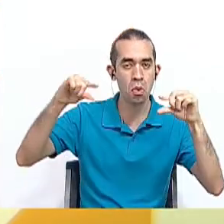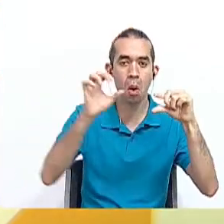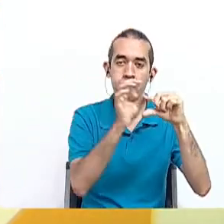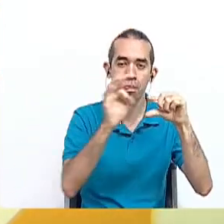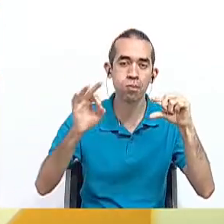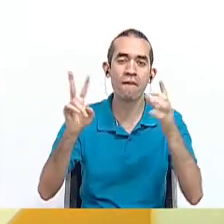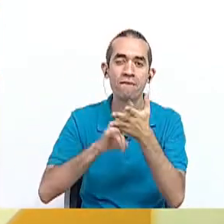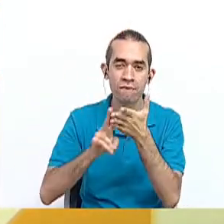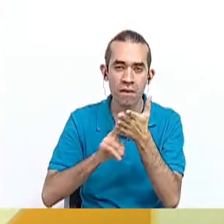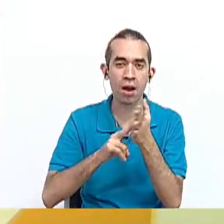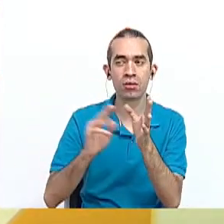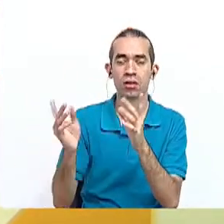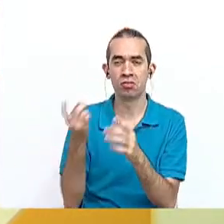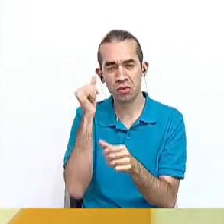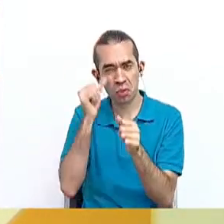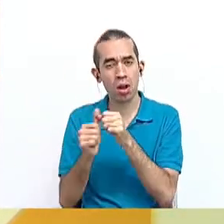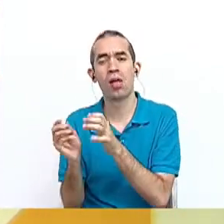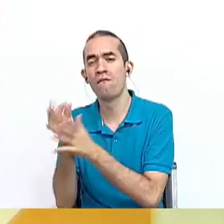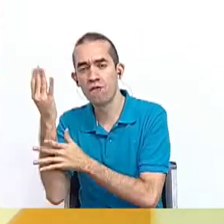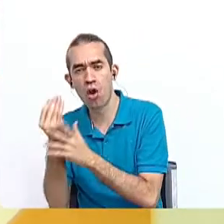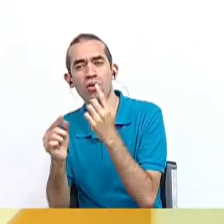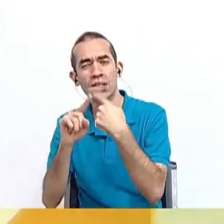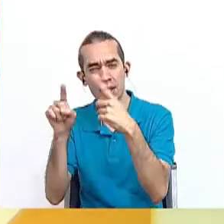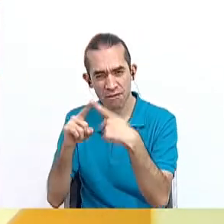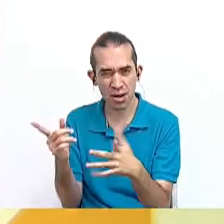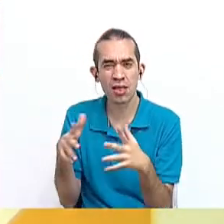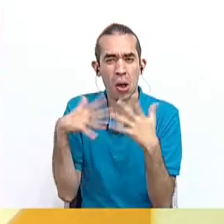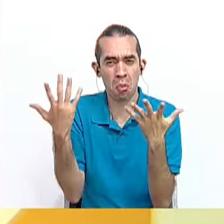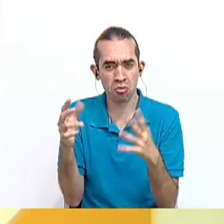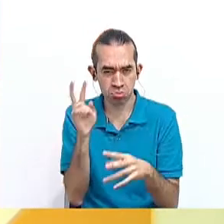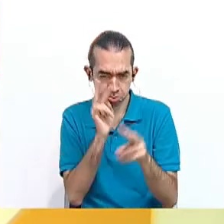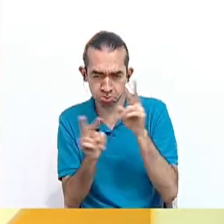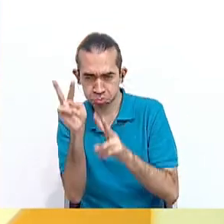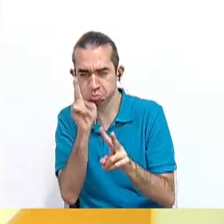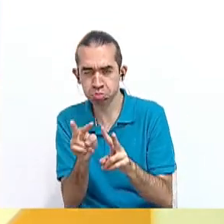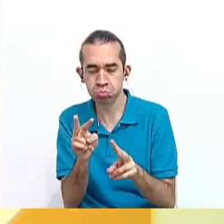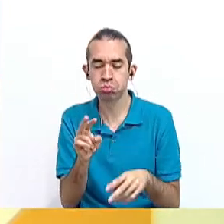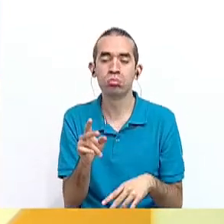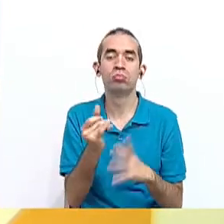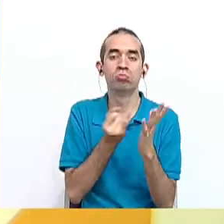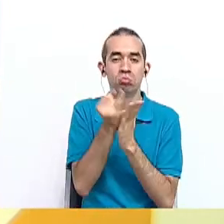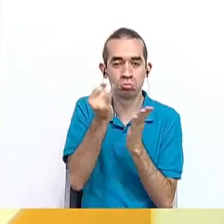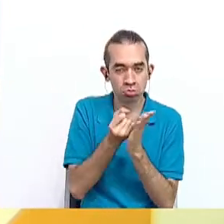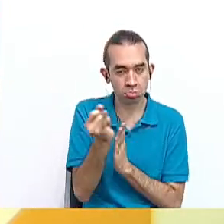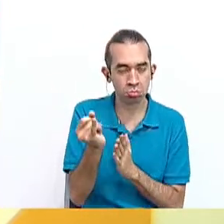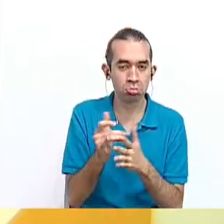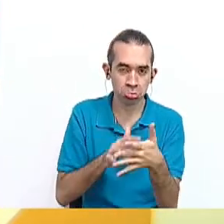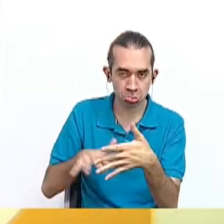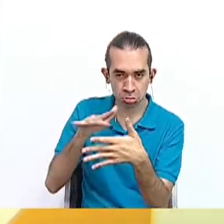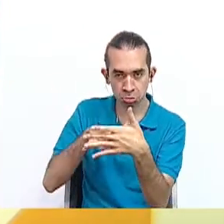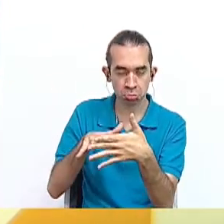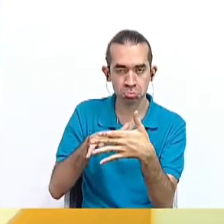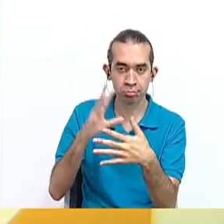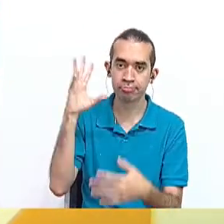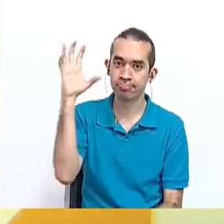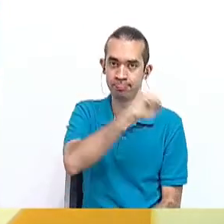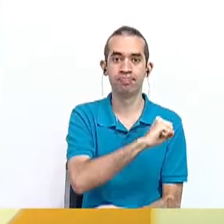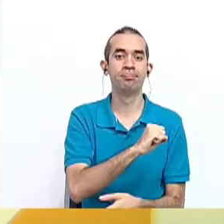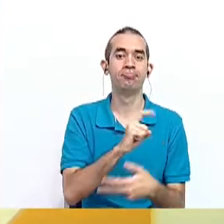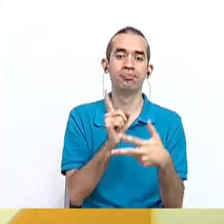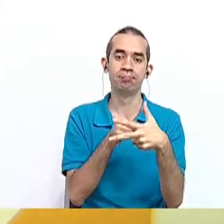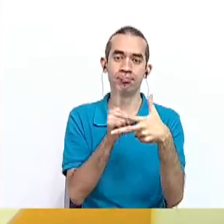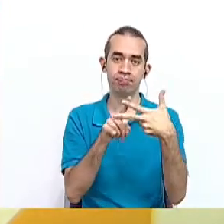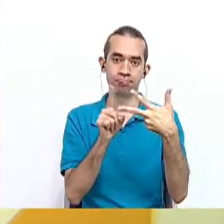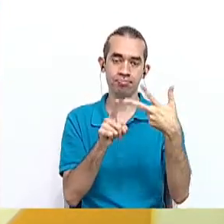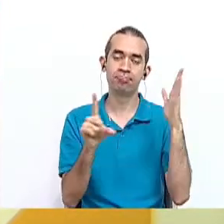otras características, como pudimos ver en el video, y realizó esos estudios de los que se desprenden 3